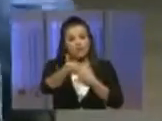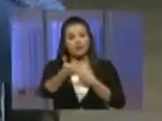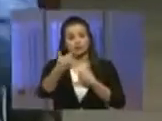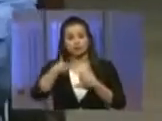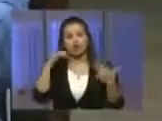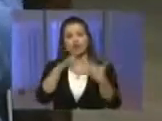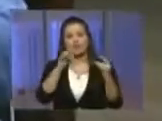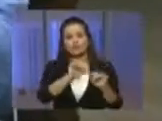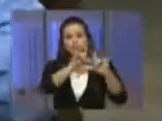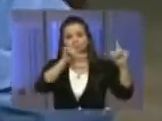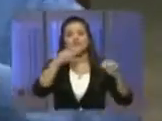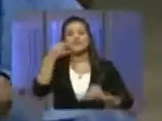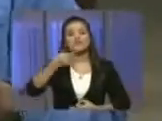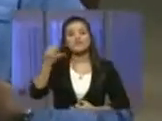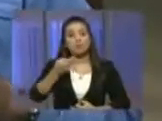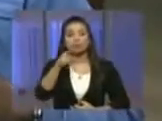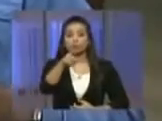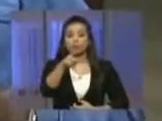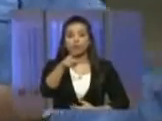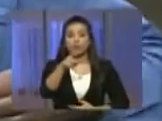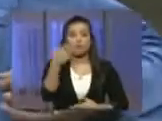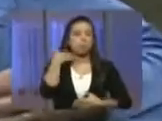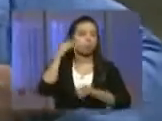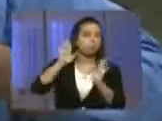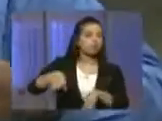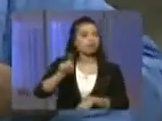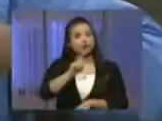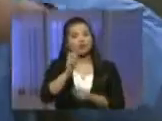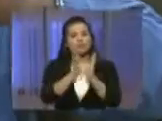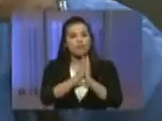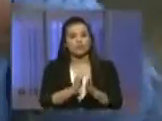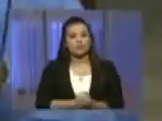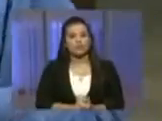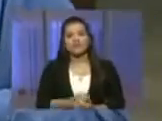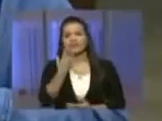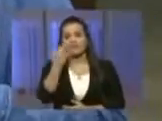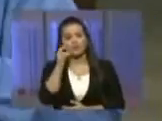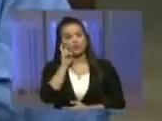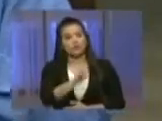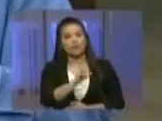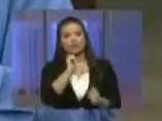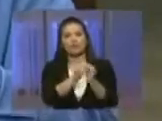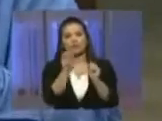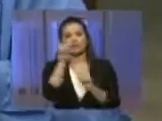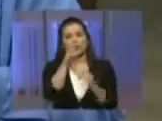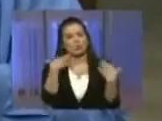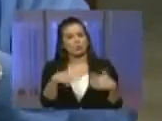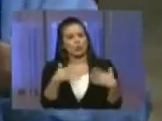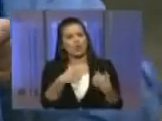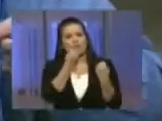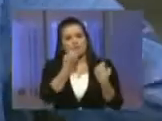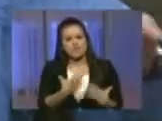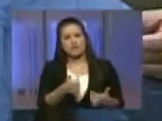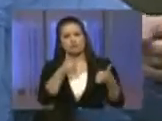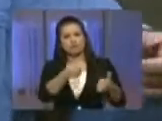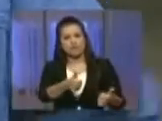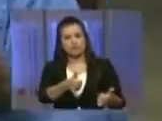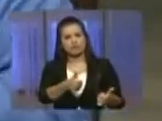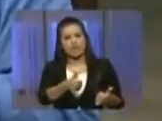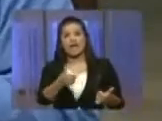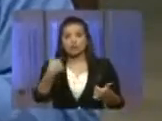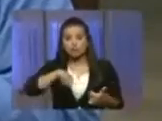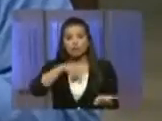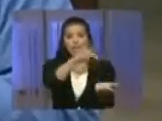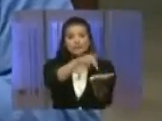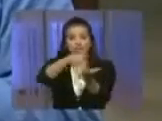ahora en vivo y directo no se lo pierda mire lo que han hecho es impresionante por primera vez estamos compitiendo en 19 deportes